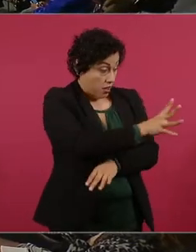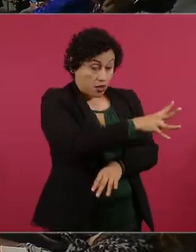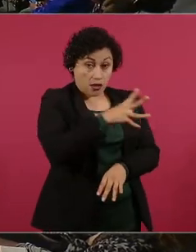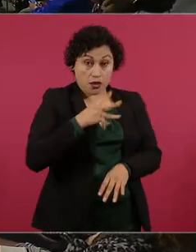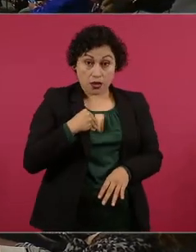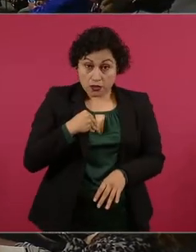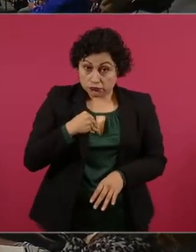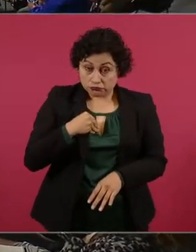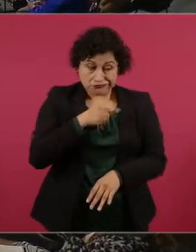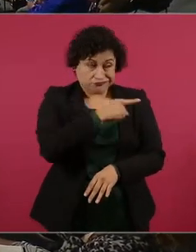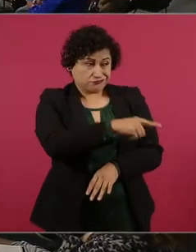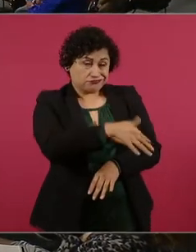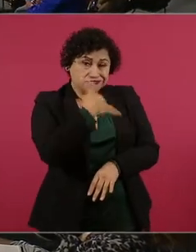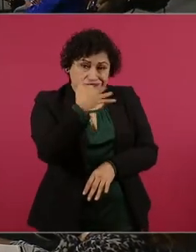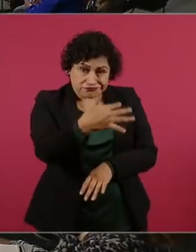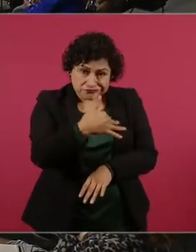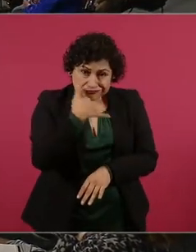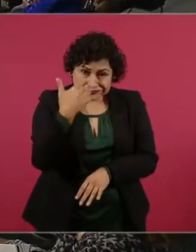antidemocráticos, corruptos,